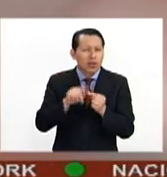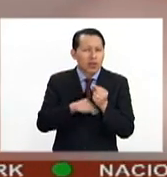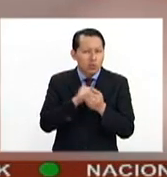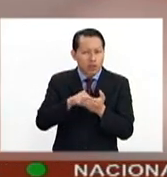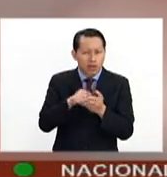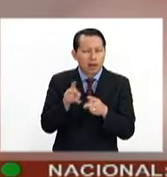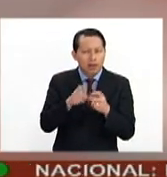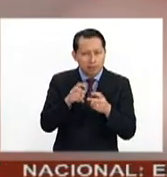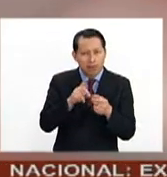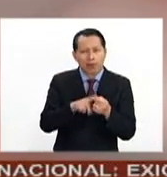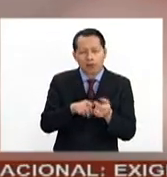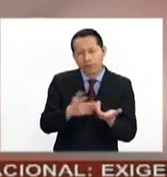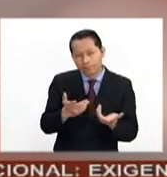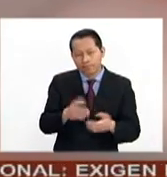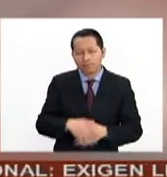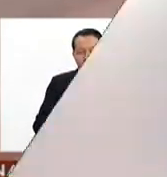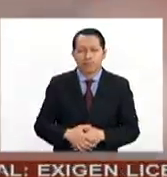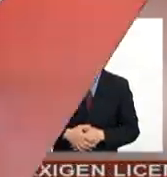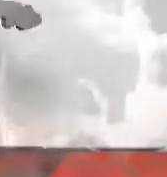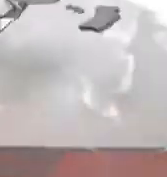la gasolina.